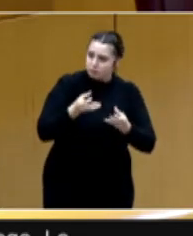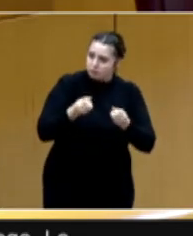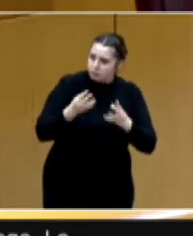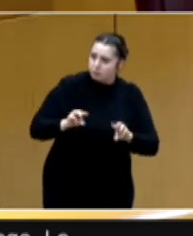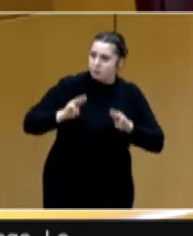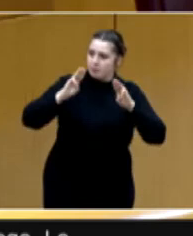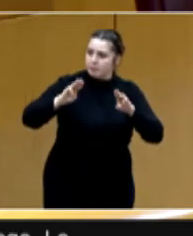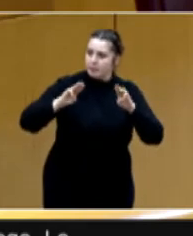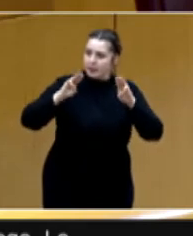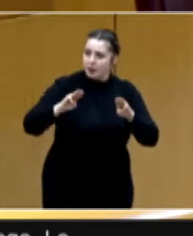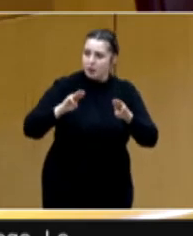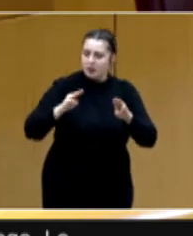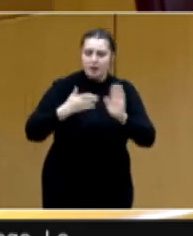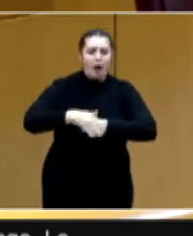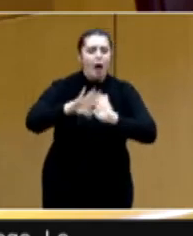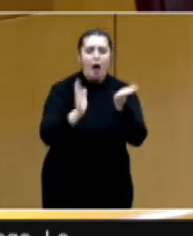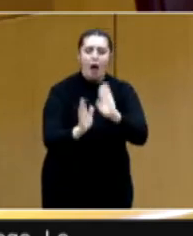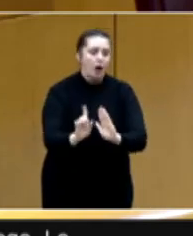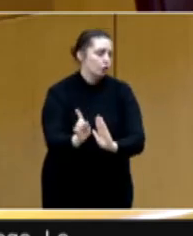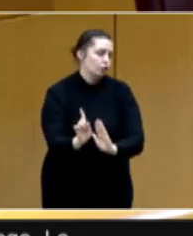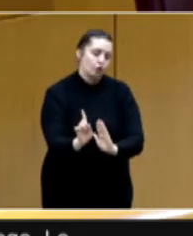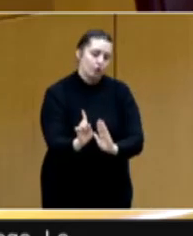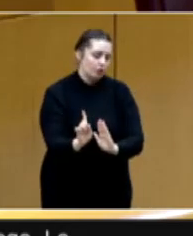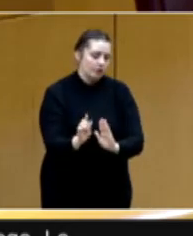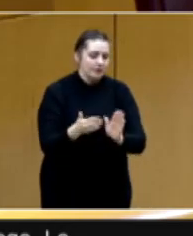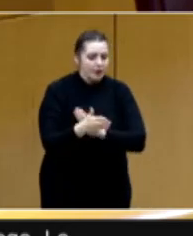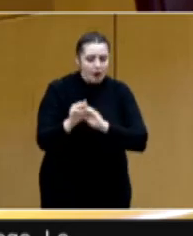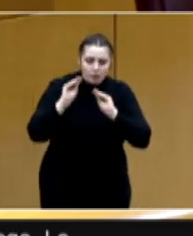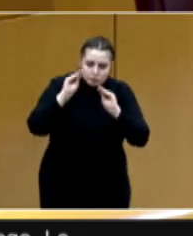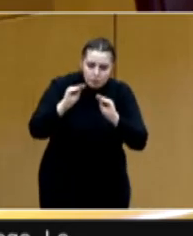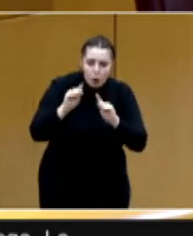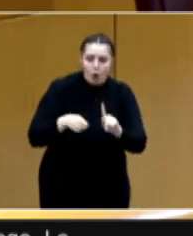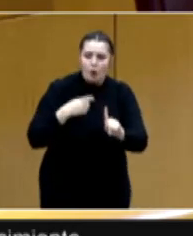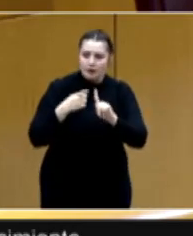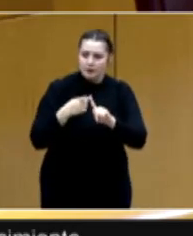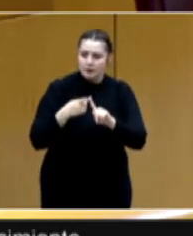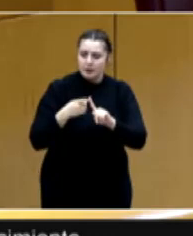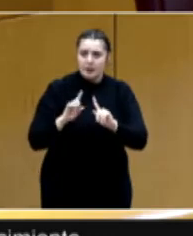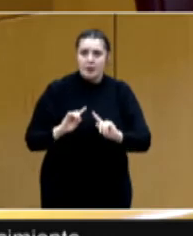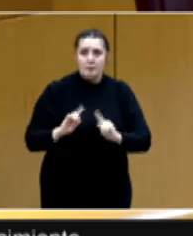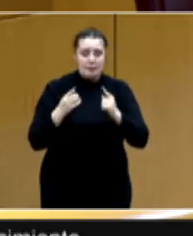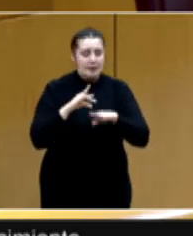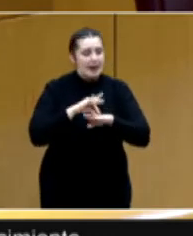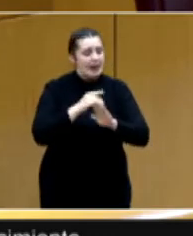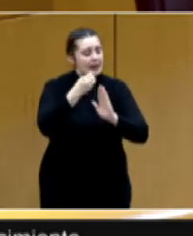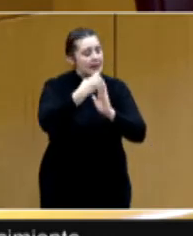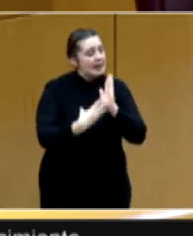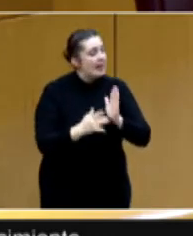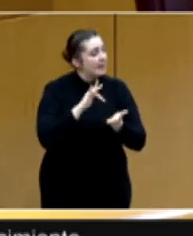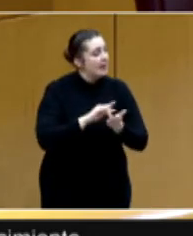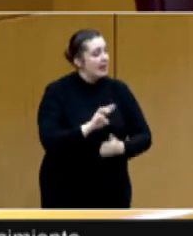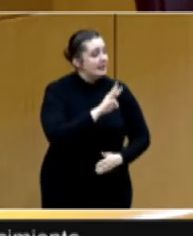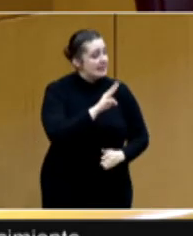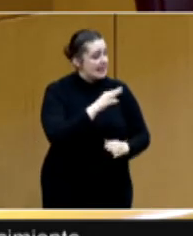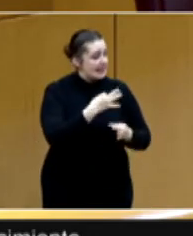pedagogía no adoctrinamiento no pedagogía para trasladar está esa primera guía de septiembre y hay otra guía